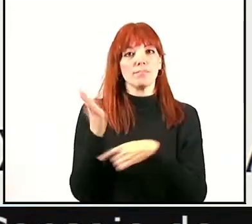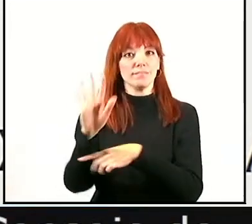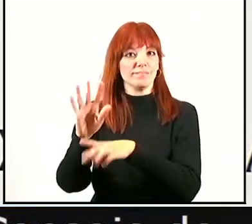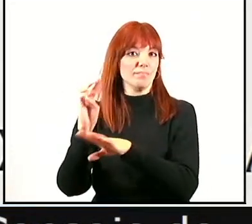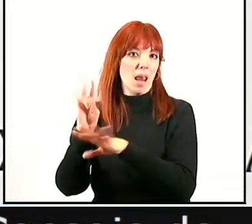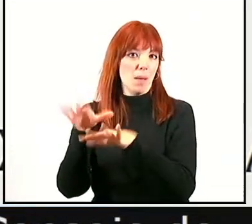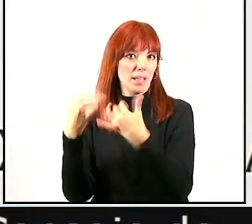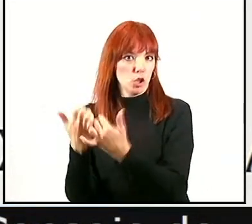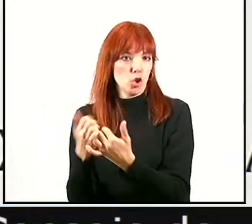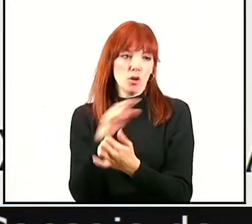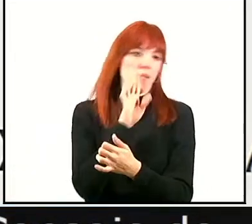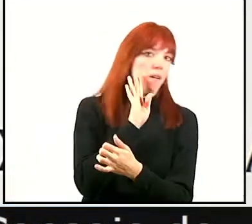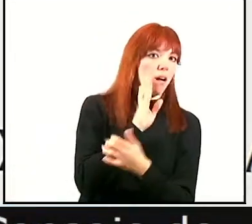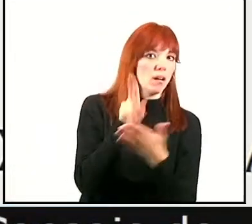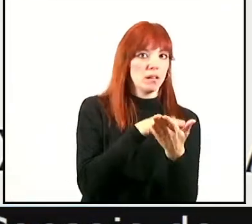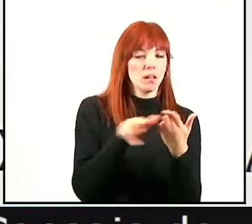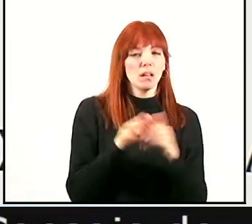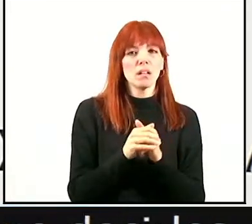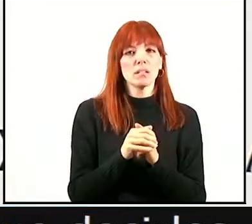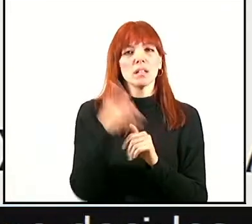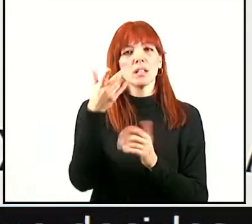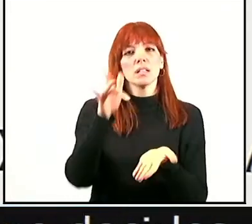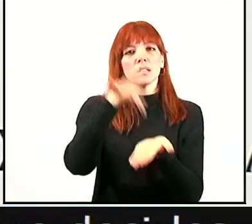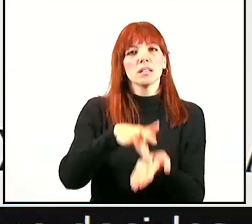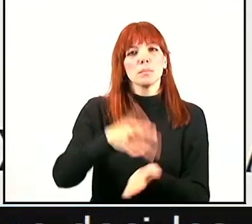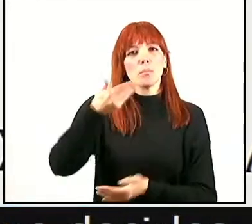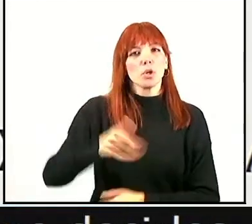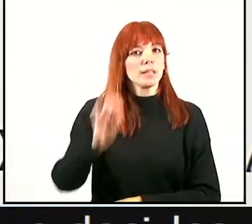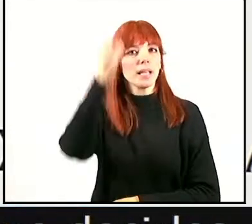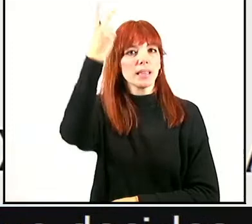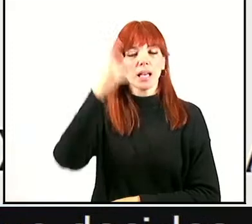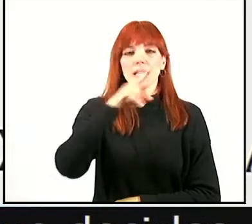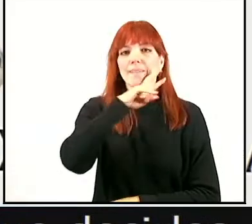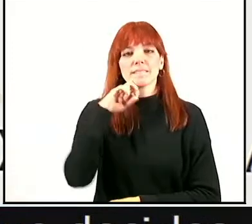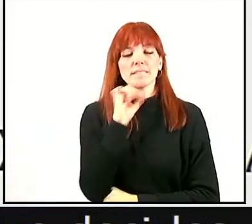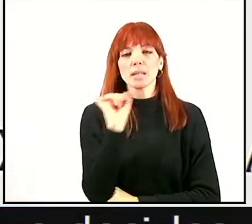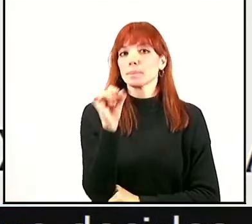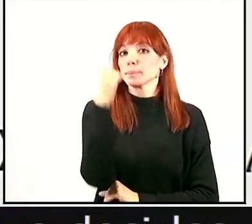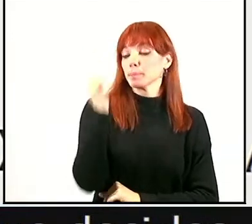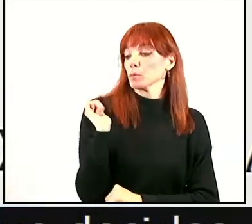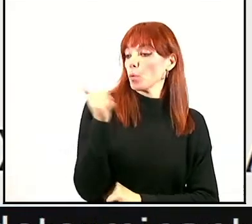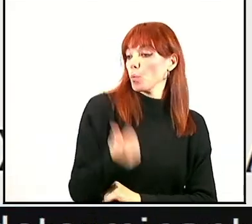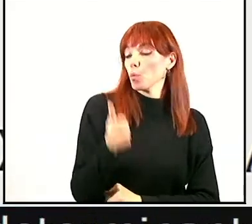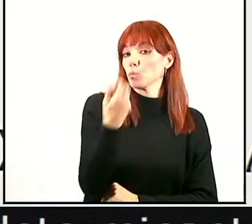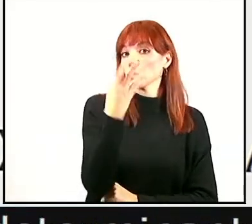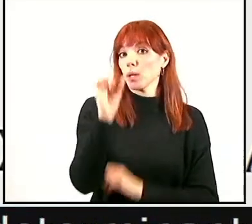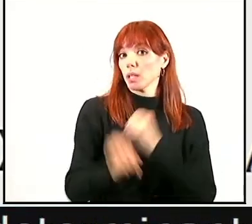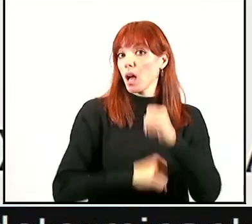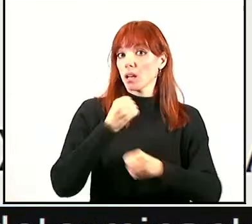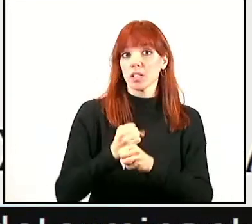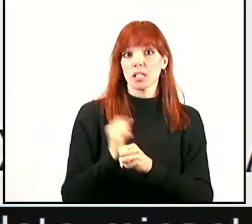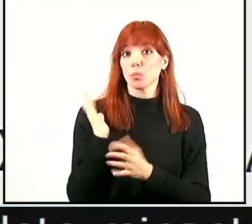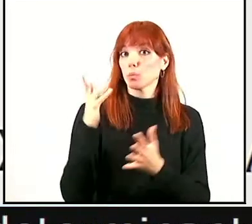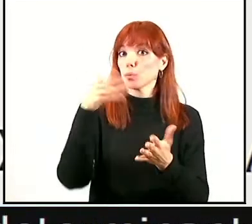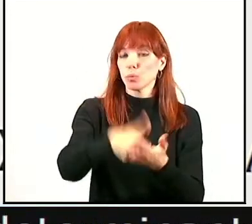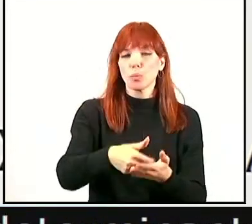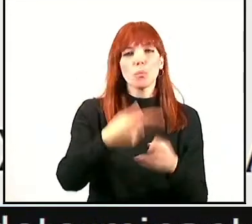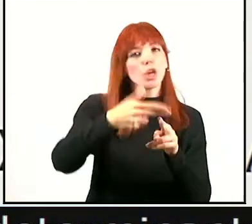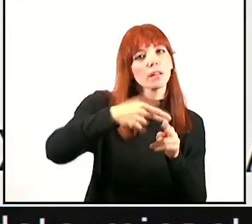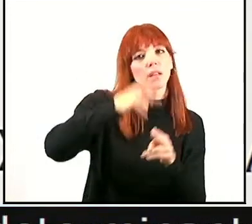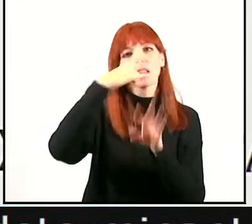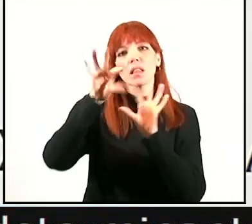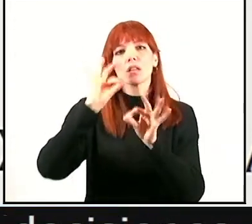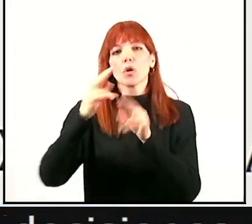y tengo que decirles que el hito más fundamental y el hito más determinante de estos 40 años de recorrido de políticas y decisiones